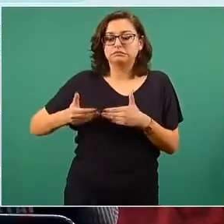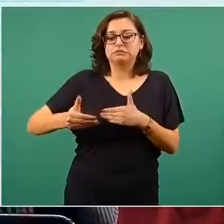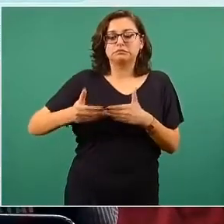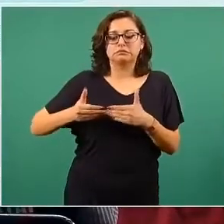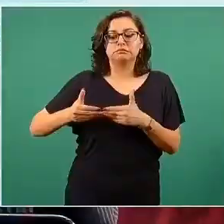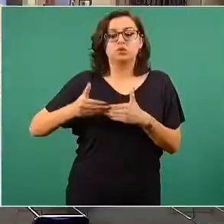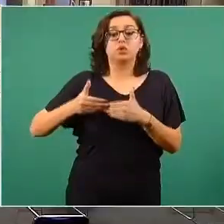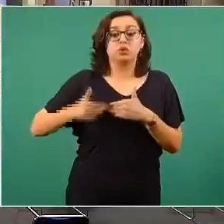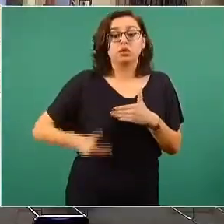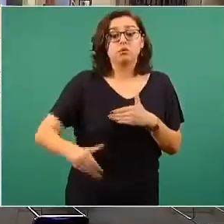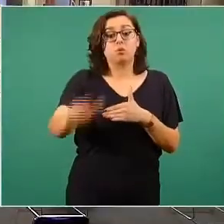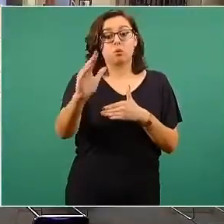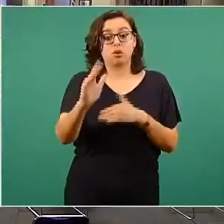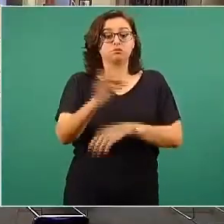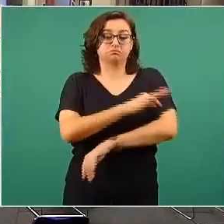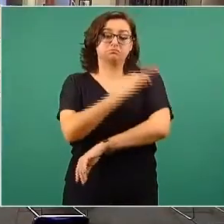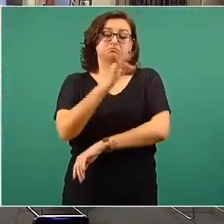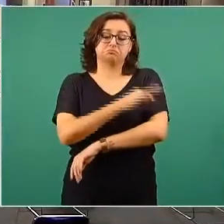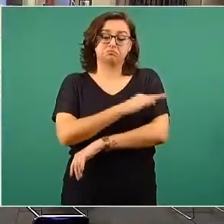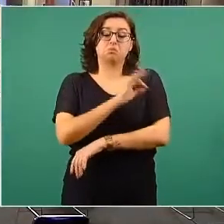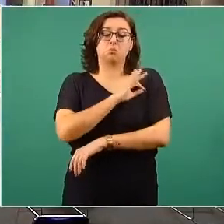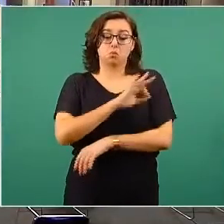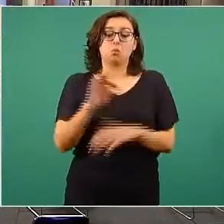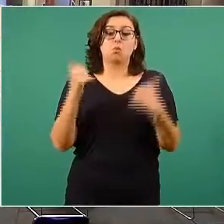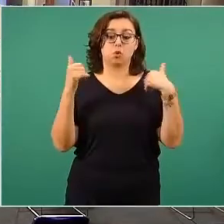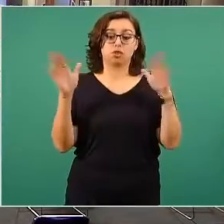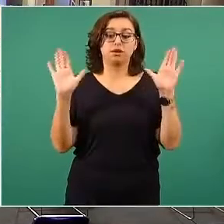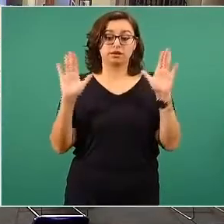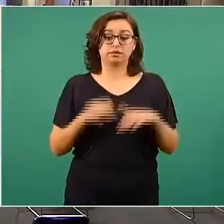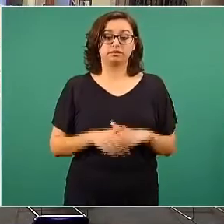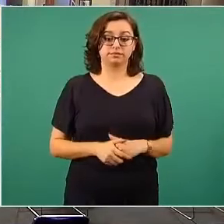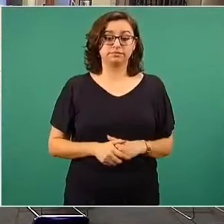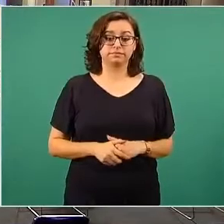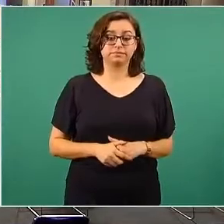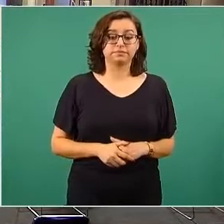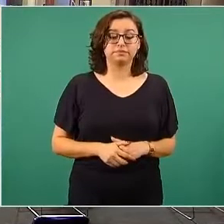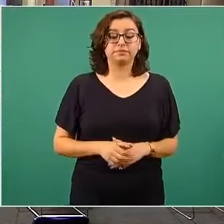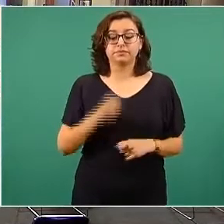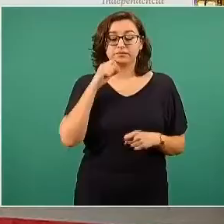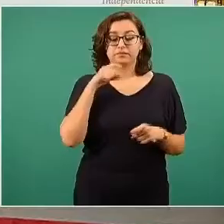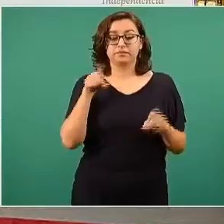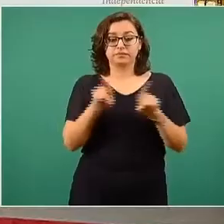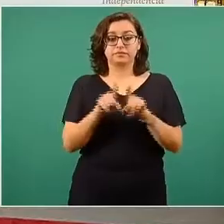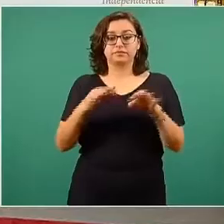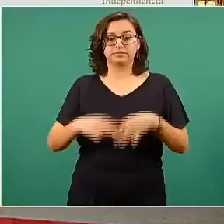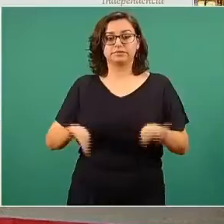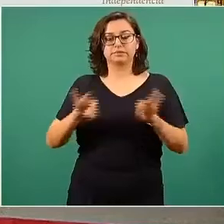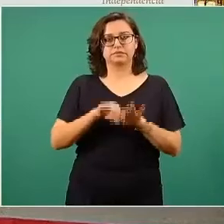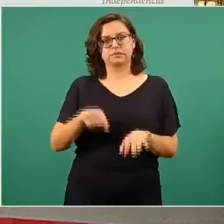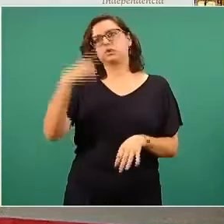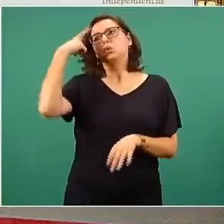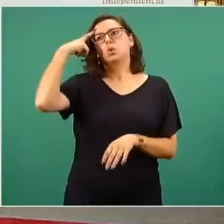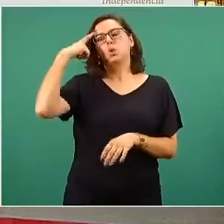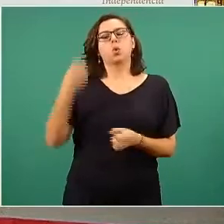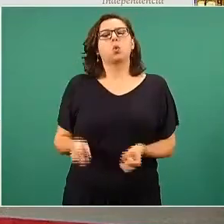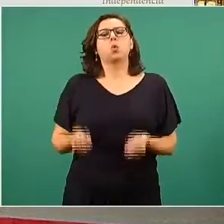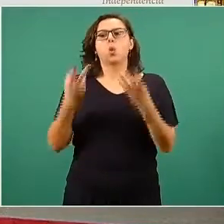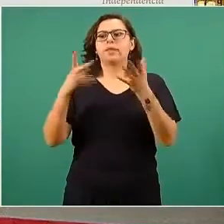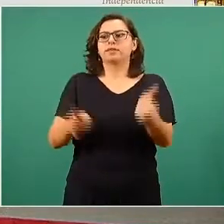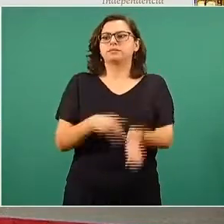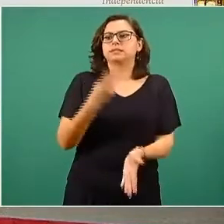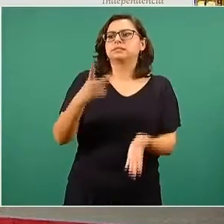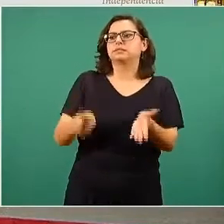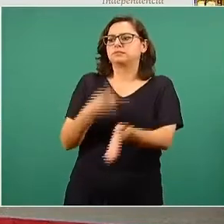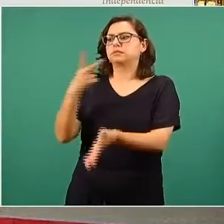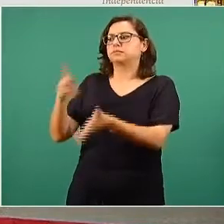durante o después de la vacunación. Y otro elemento también de juicio muy importante es la frecuencia esperada de estos